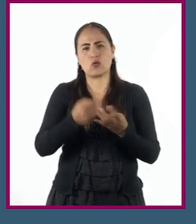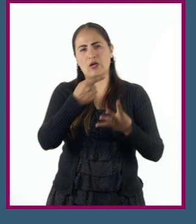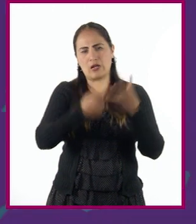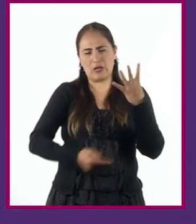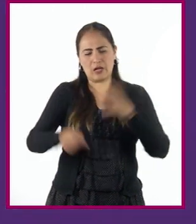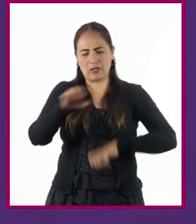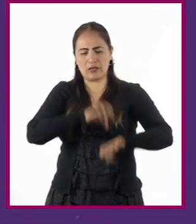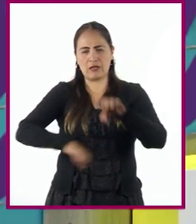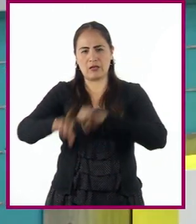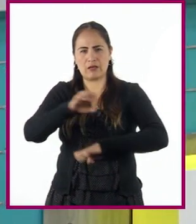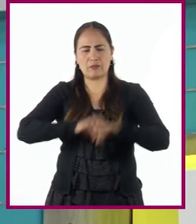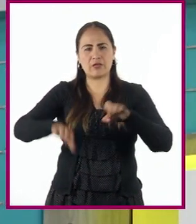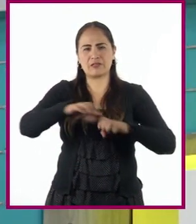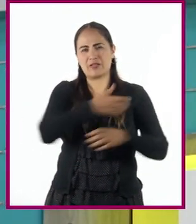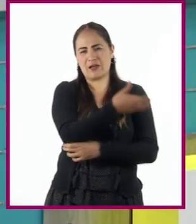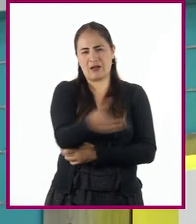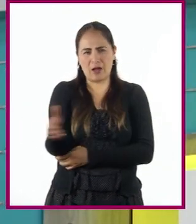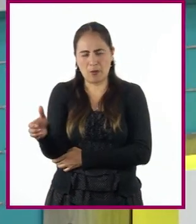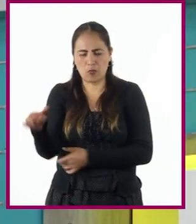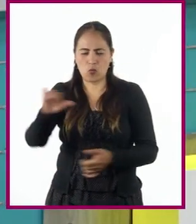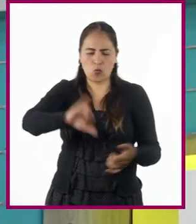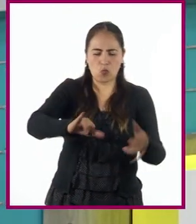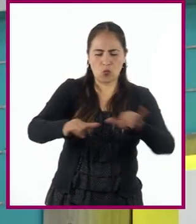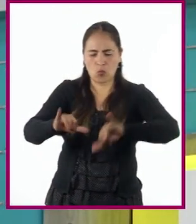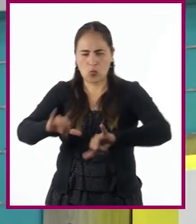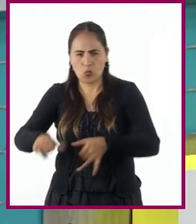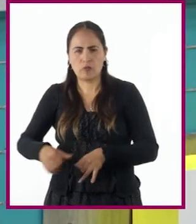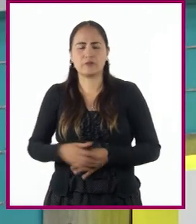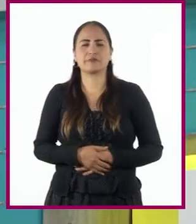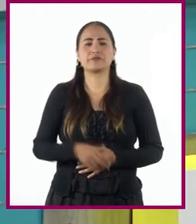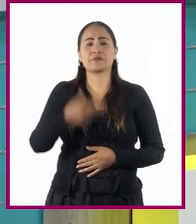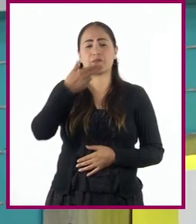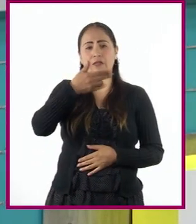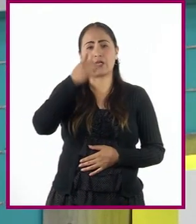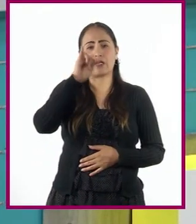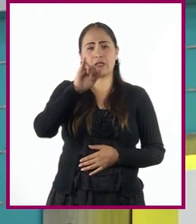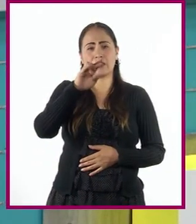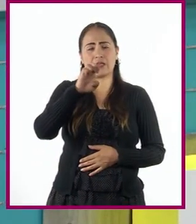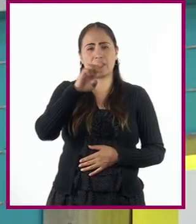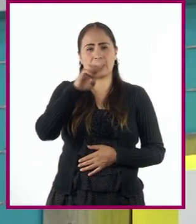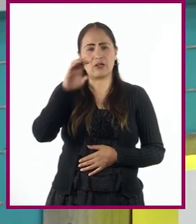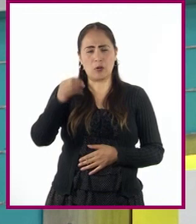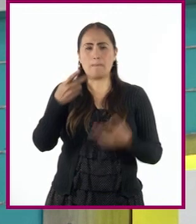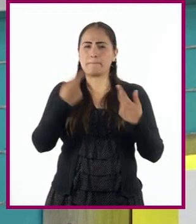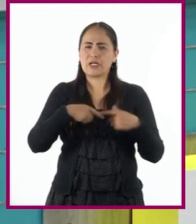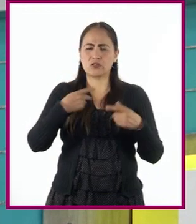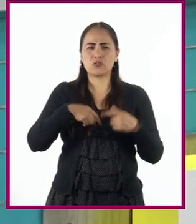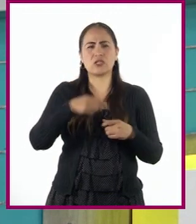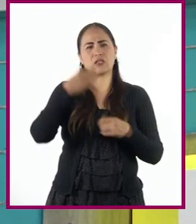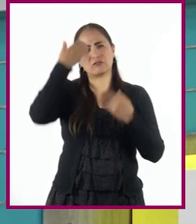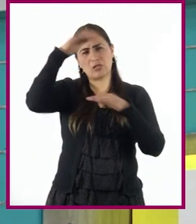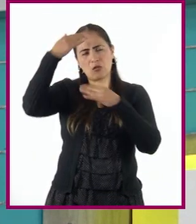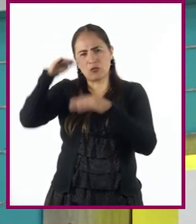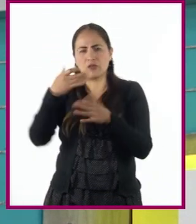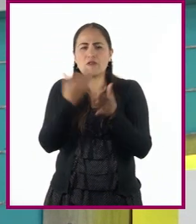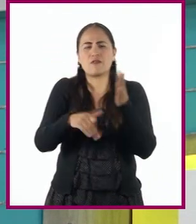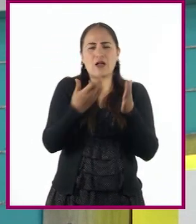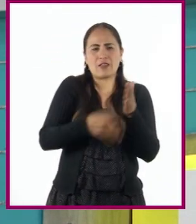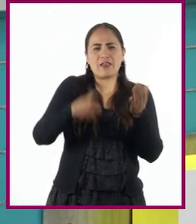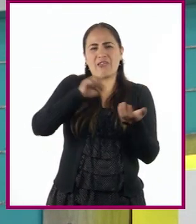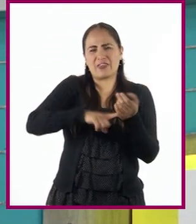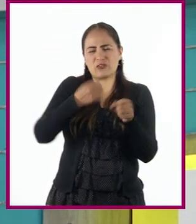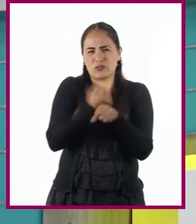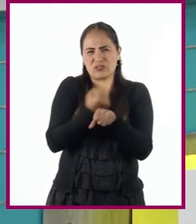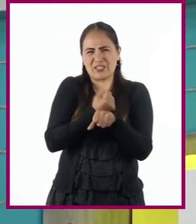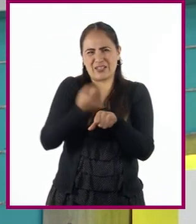industria agrícola. En cambio, el precipitado de hidróxido de hierro suele indicarse a adultos mayores para tratar déficit de hierro en la sangre